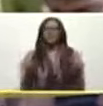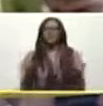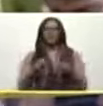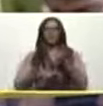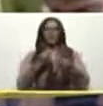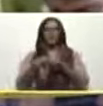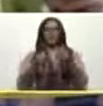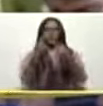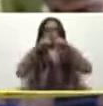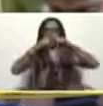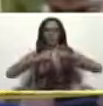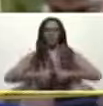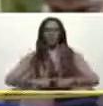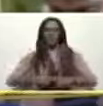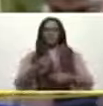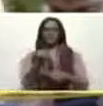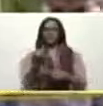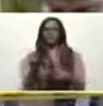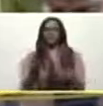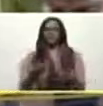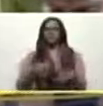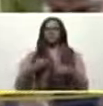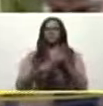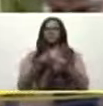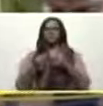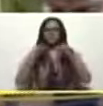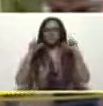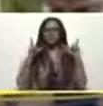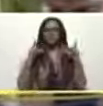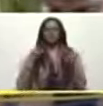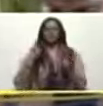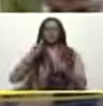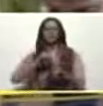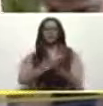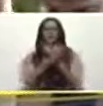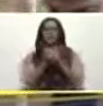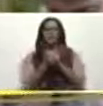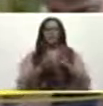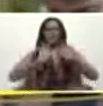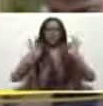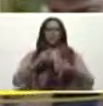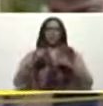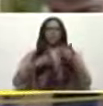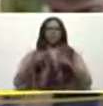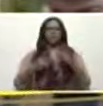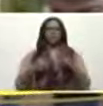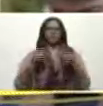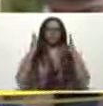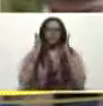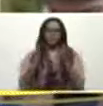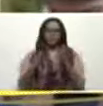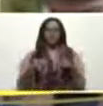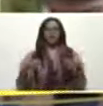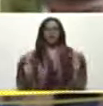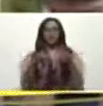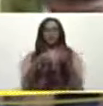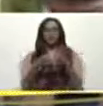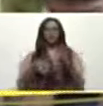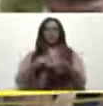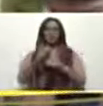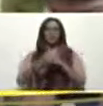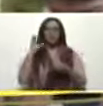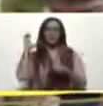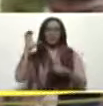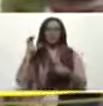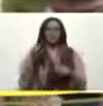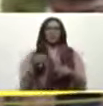es evidente que estamos impactando, pero estamos también transformando esos modelos de producción, estamos atendiendo a ese componente de nuestro plan de la patria que